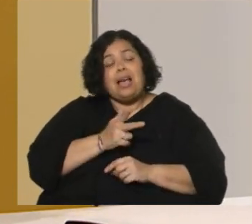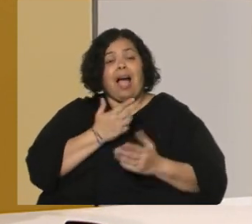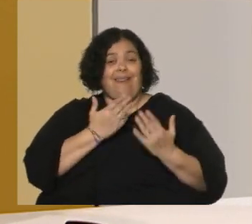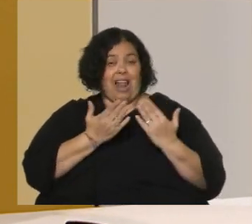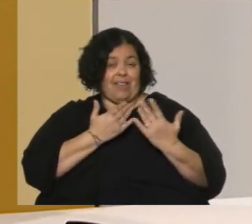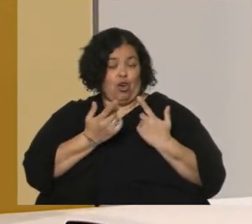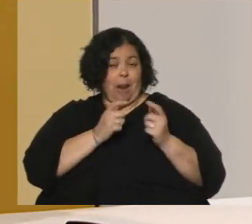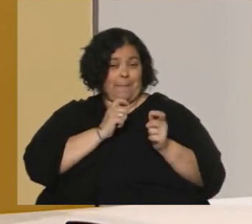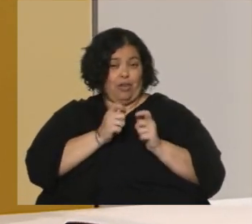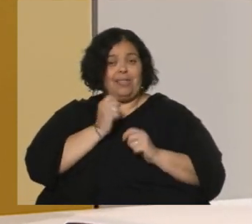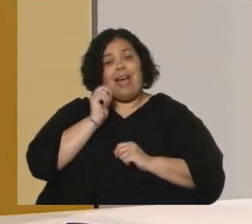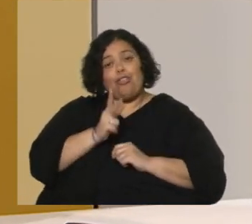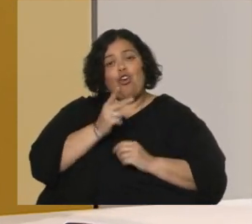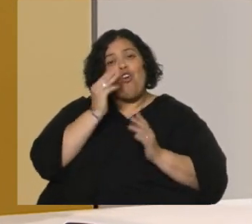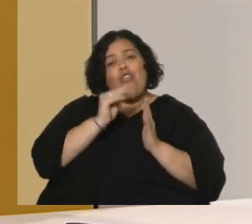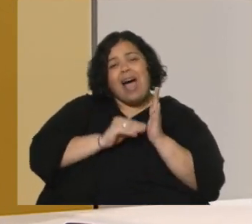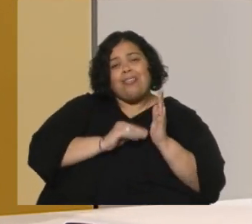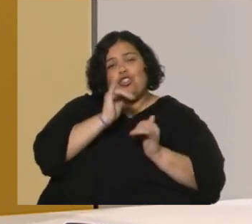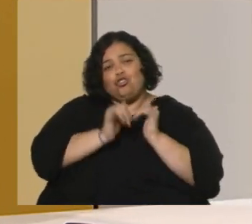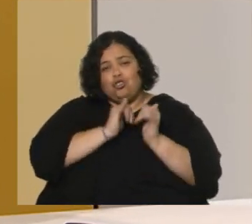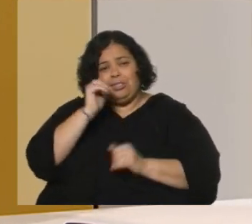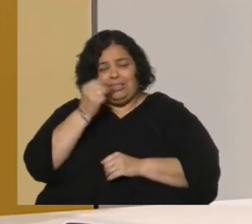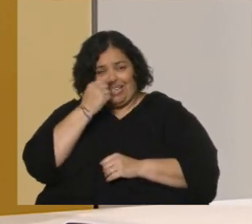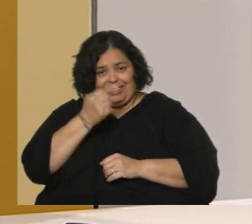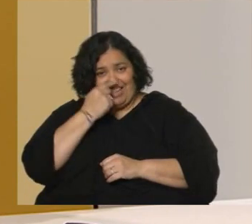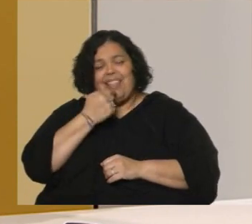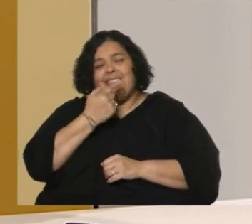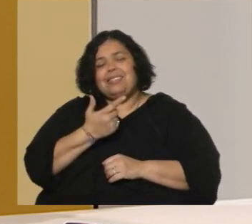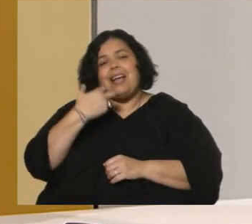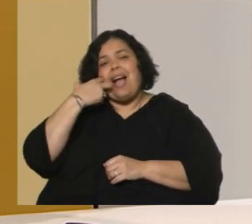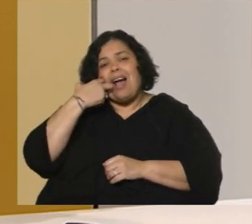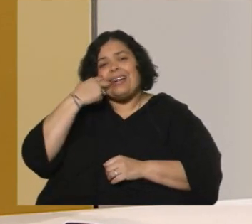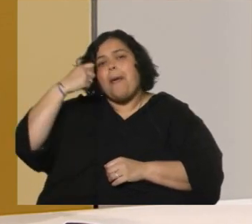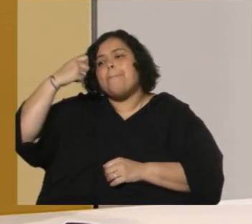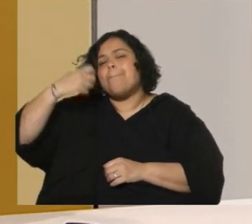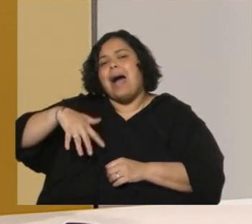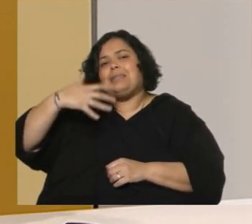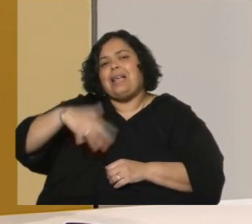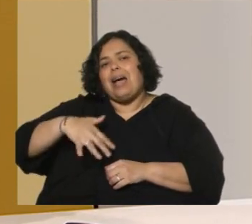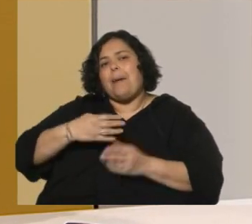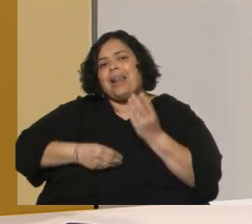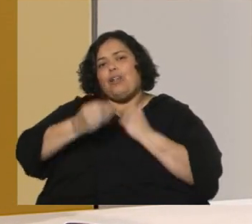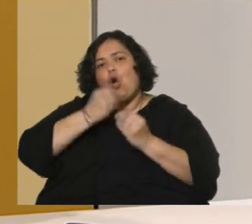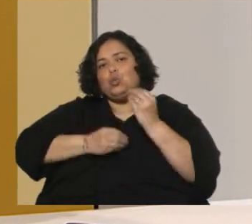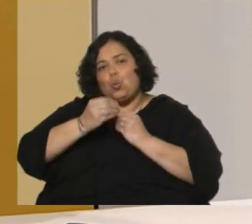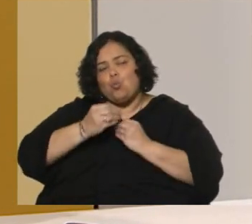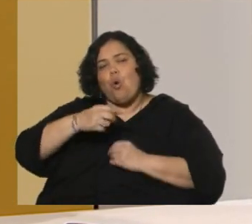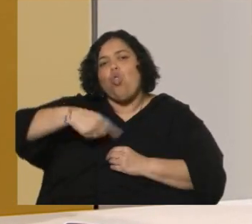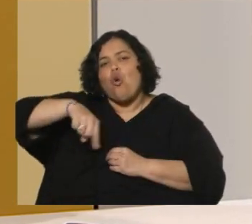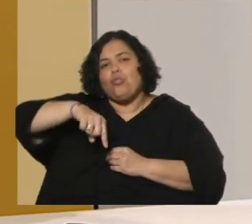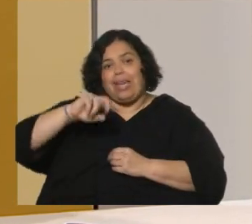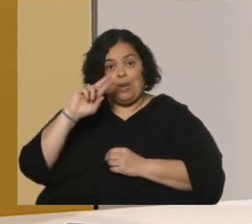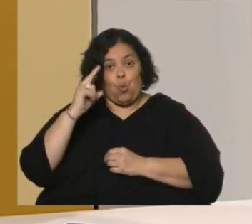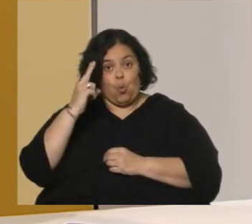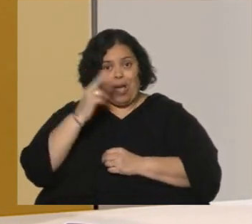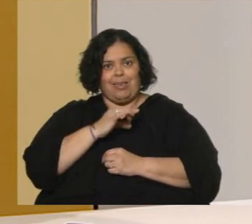Dio datos muy interesantes la carne más cara eh este para el consumo de los habitantes está en Uruguay